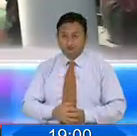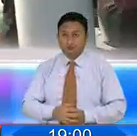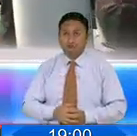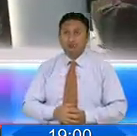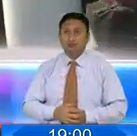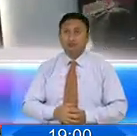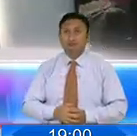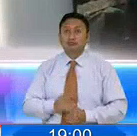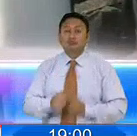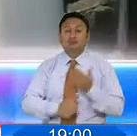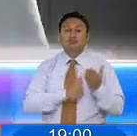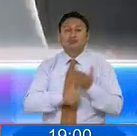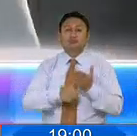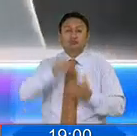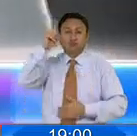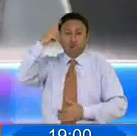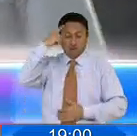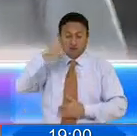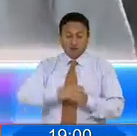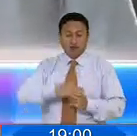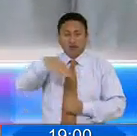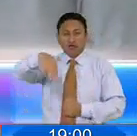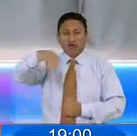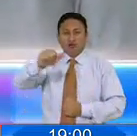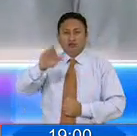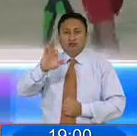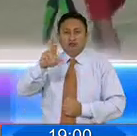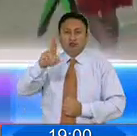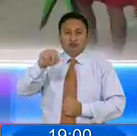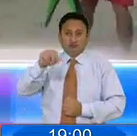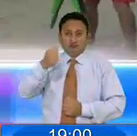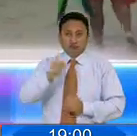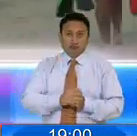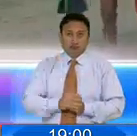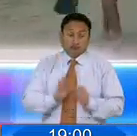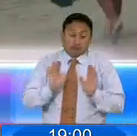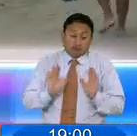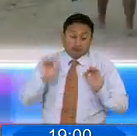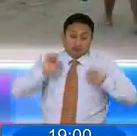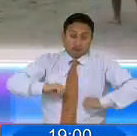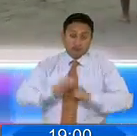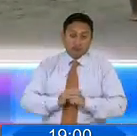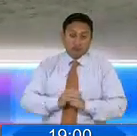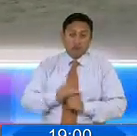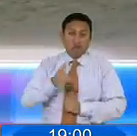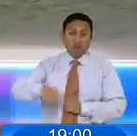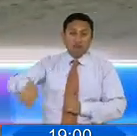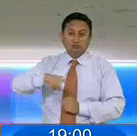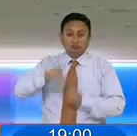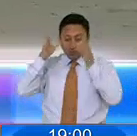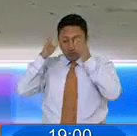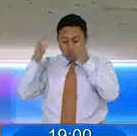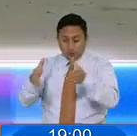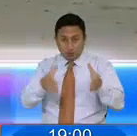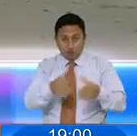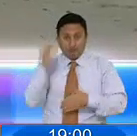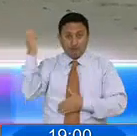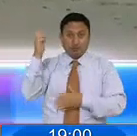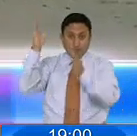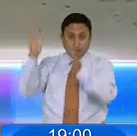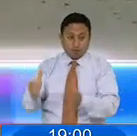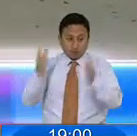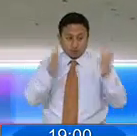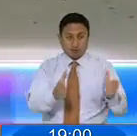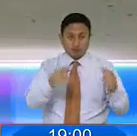El ministro de Gobierno, Gabriel Martínez, señaló que no descarta decretar estados de excepción focalizados a fin de